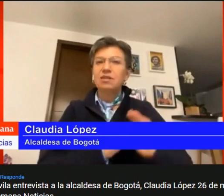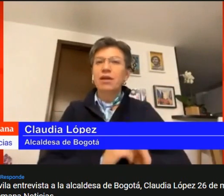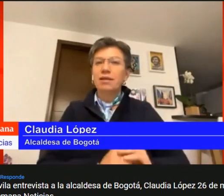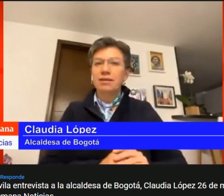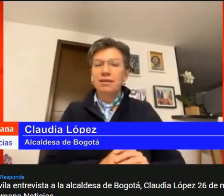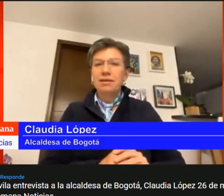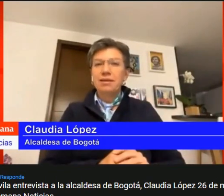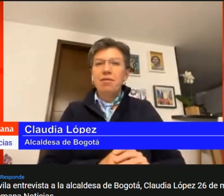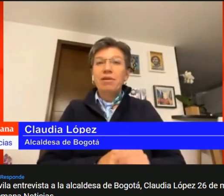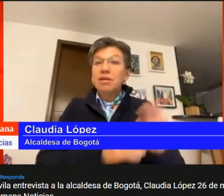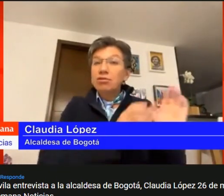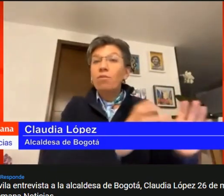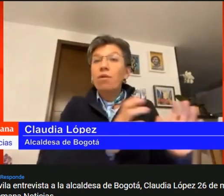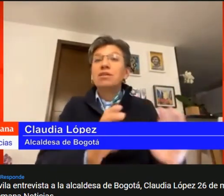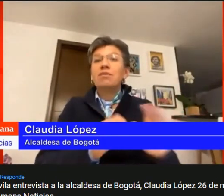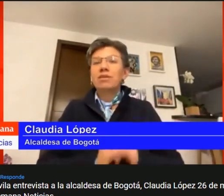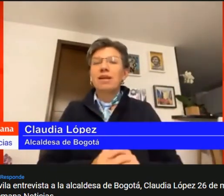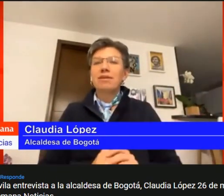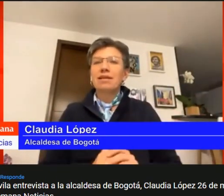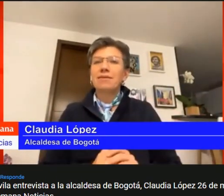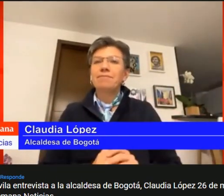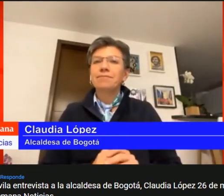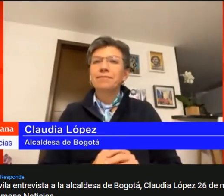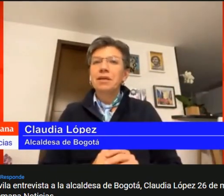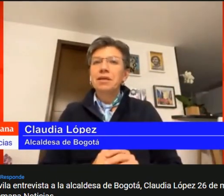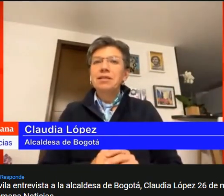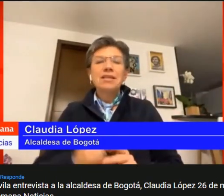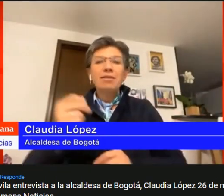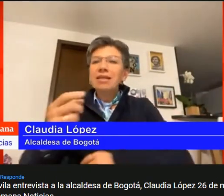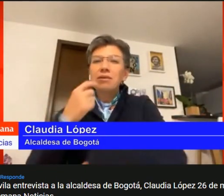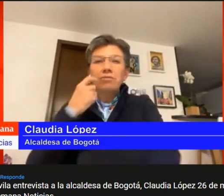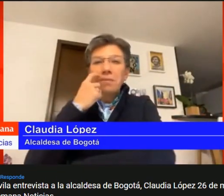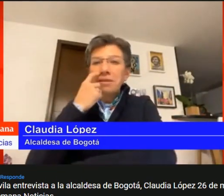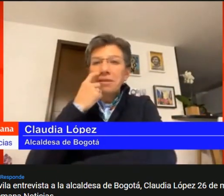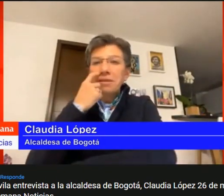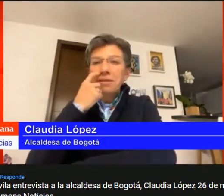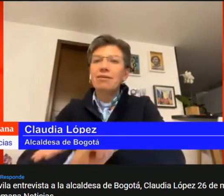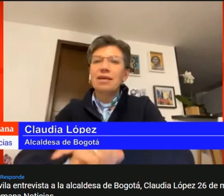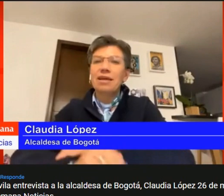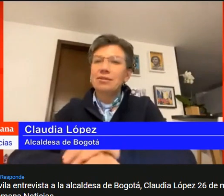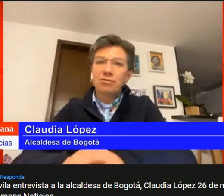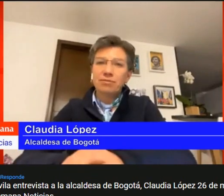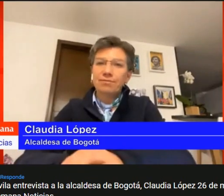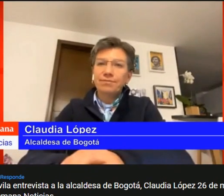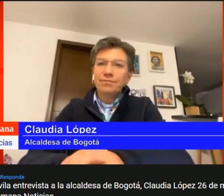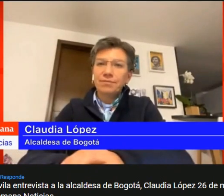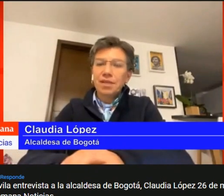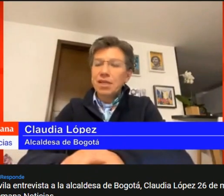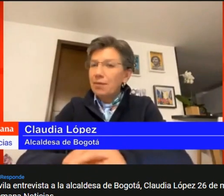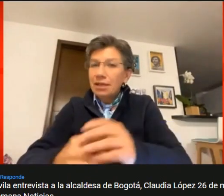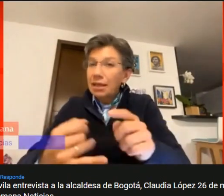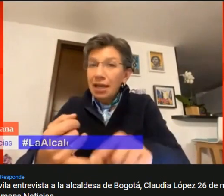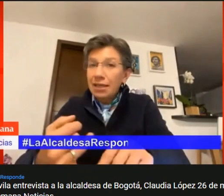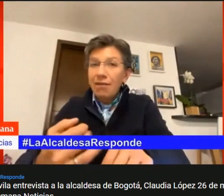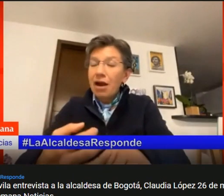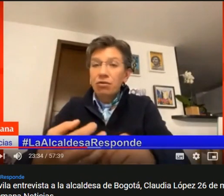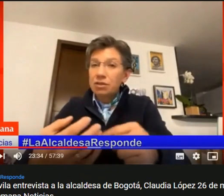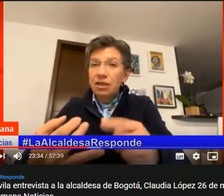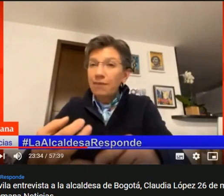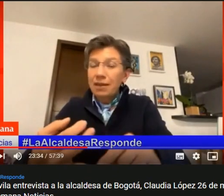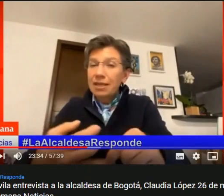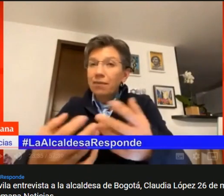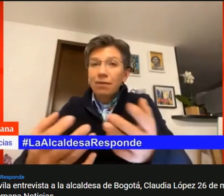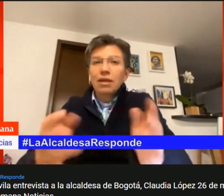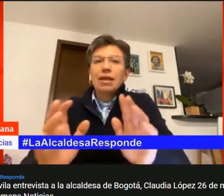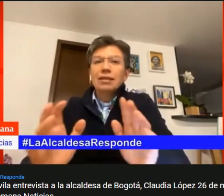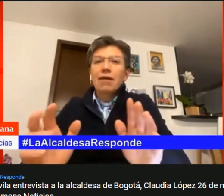base de datos del SISBE, pero esa es solo pobreza y vulnerabilidad. Yamile seguramente no está en esa base de datos. Yamile tenía trabajo,